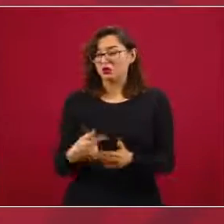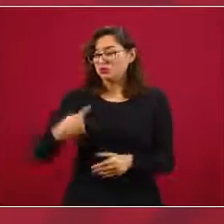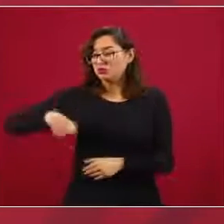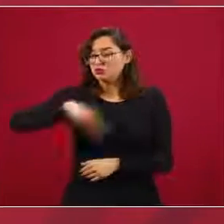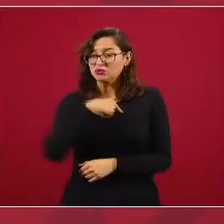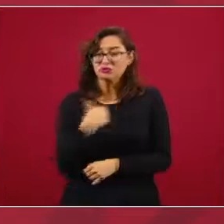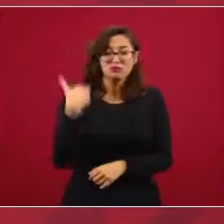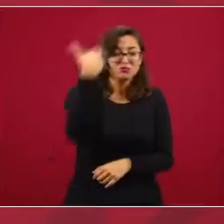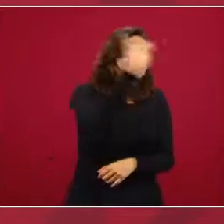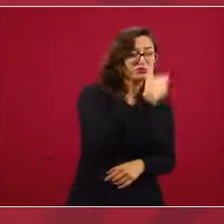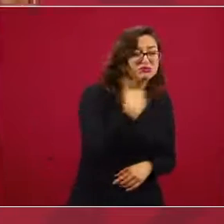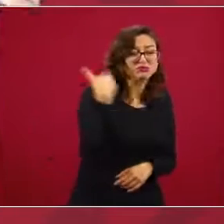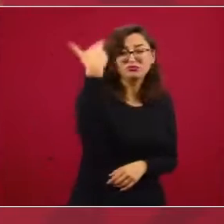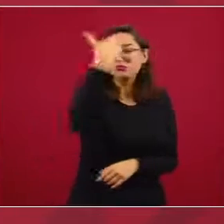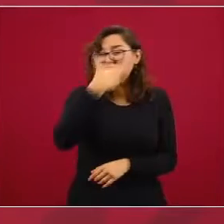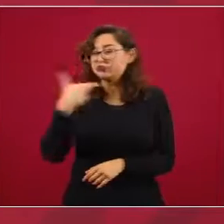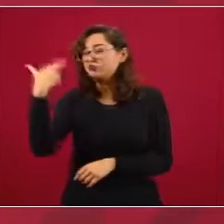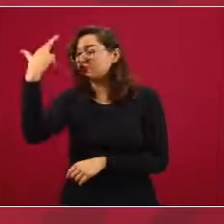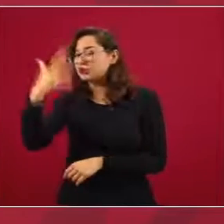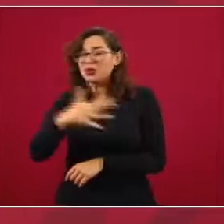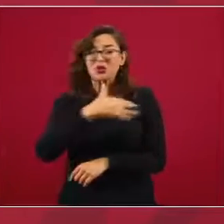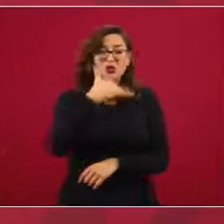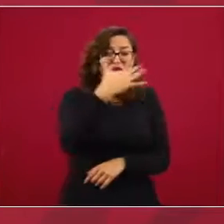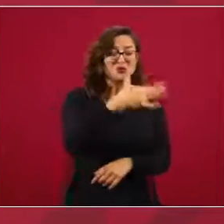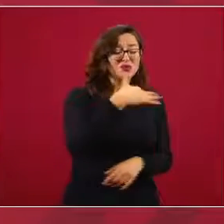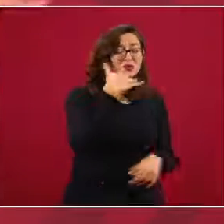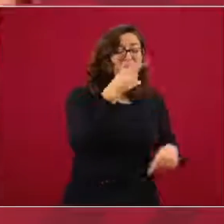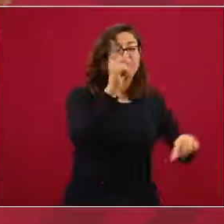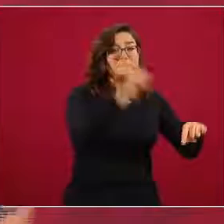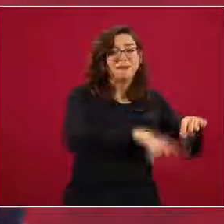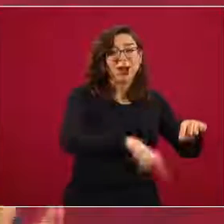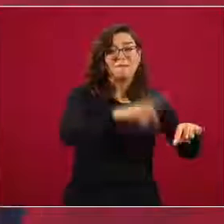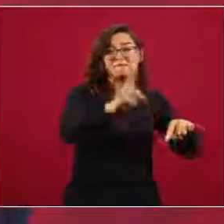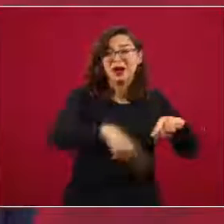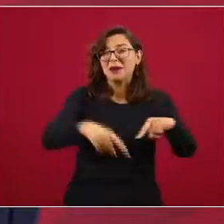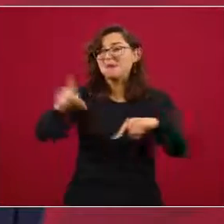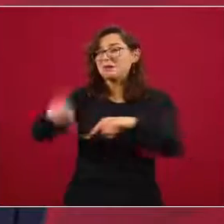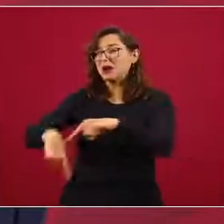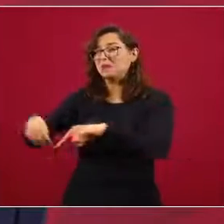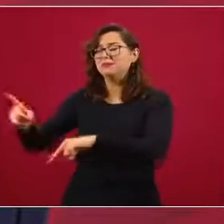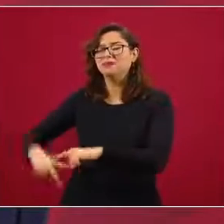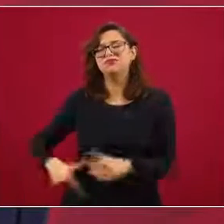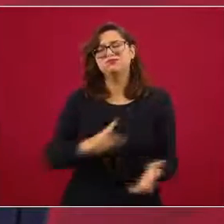limpiando de corrupción. Me acabo de enterar